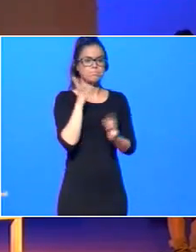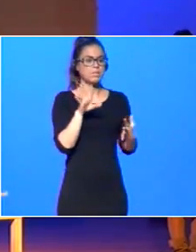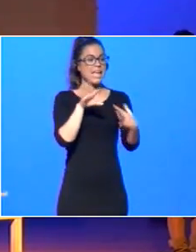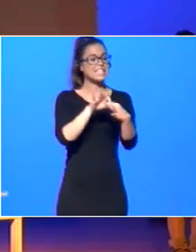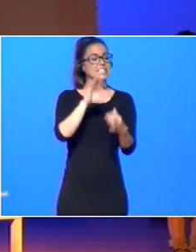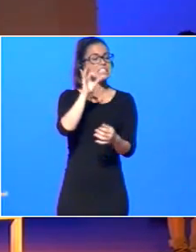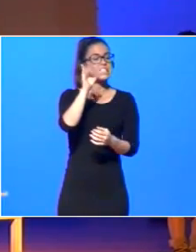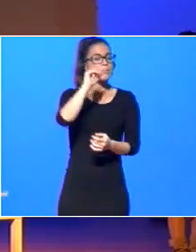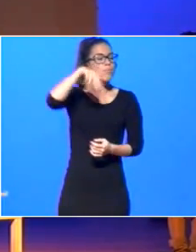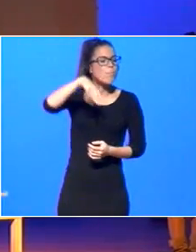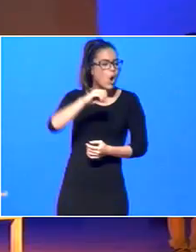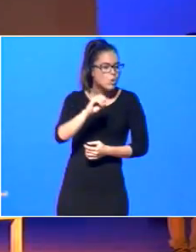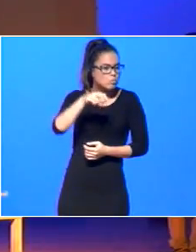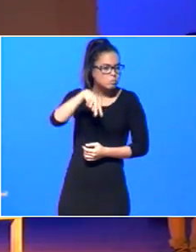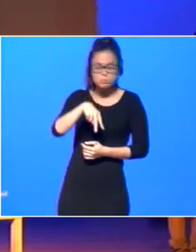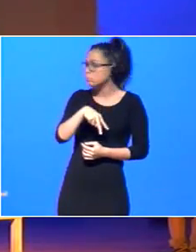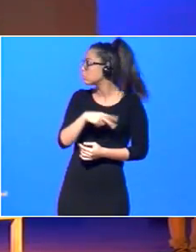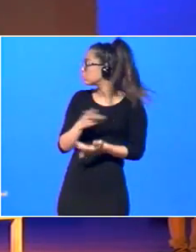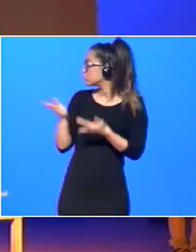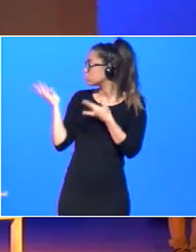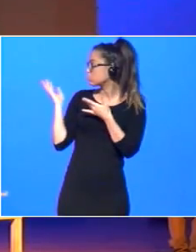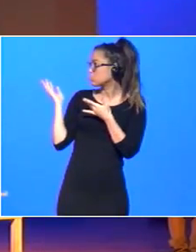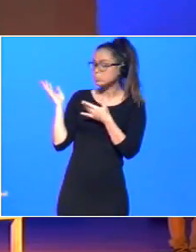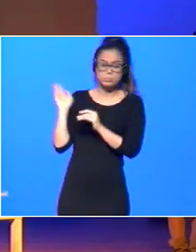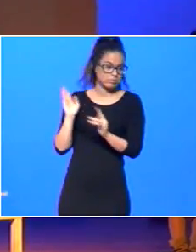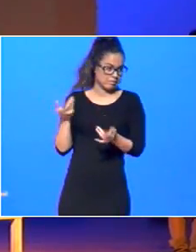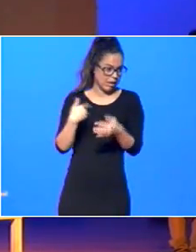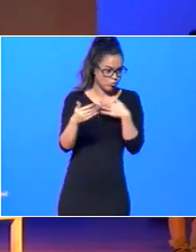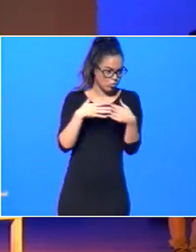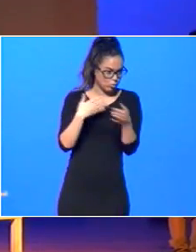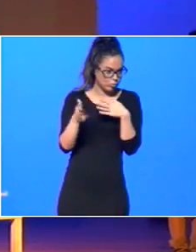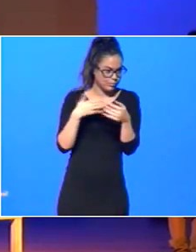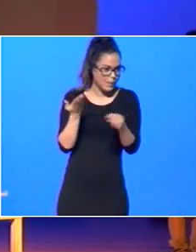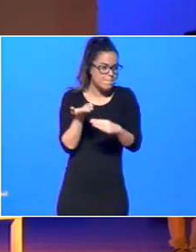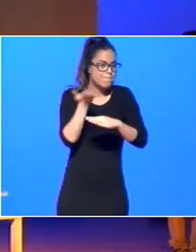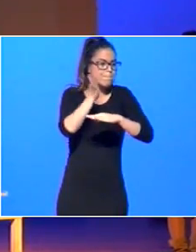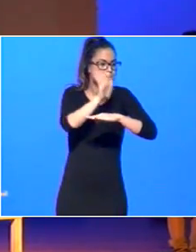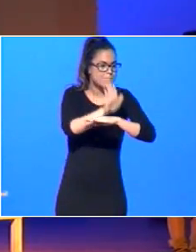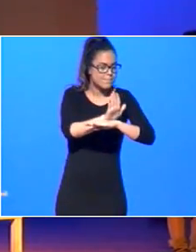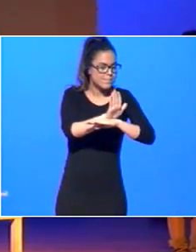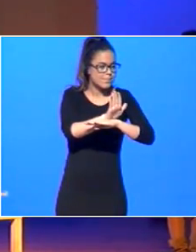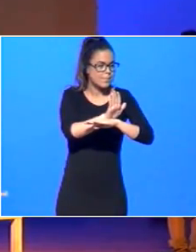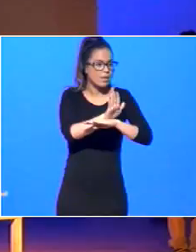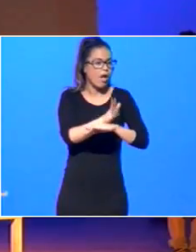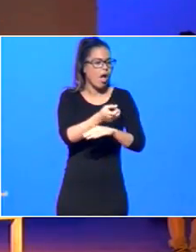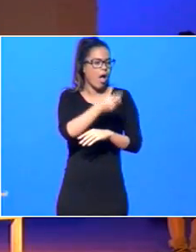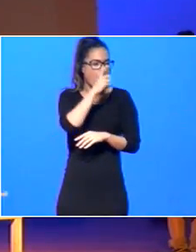Baumanek, Poloniako filosofak proposatu zuen duela urte dezente.